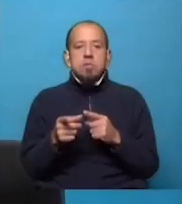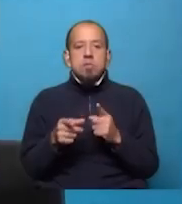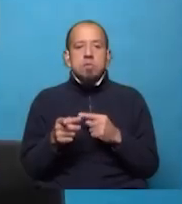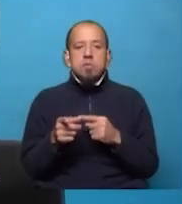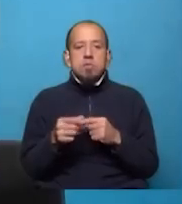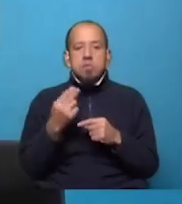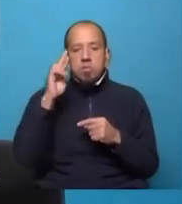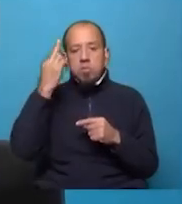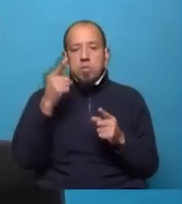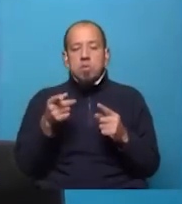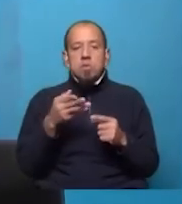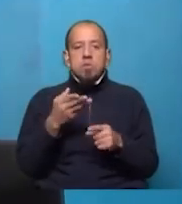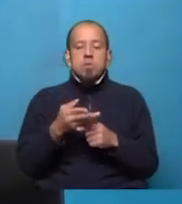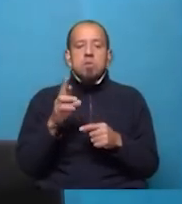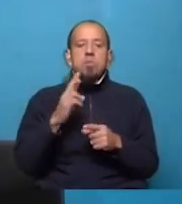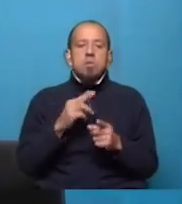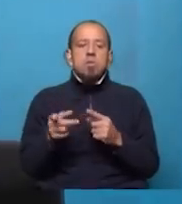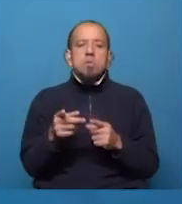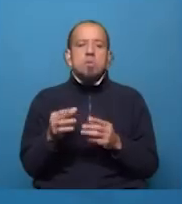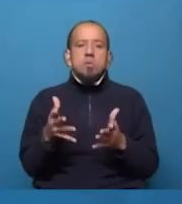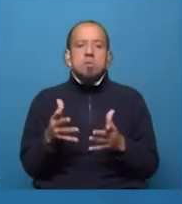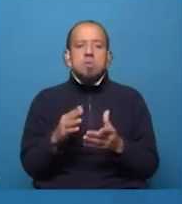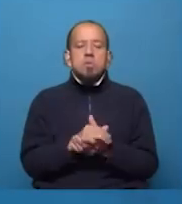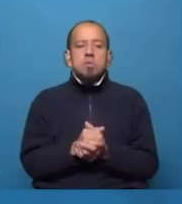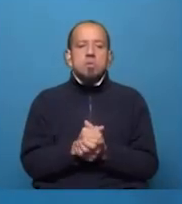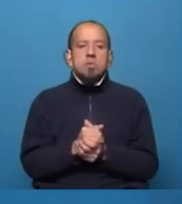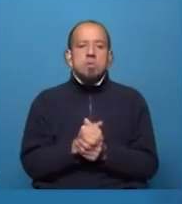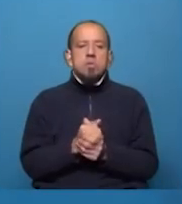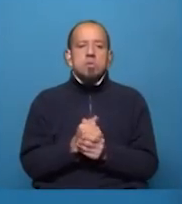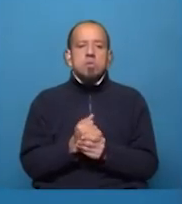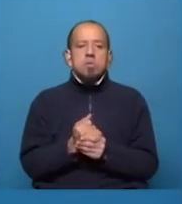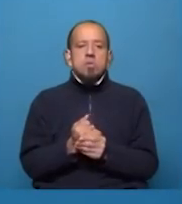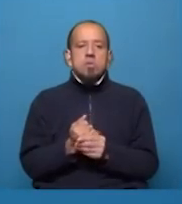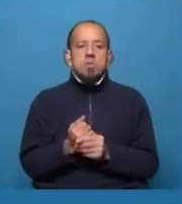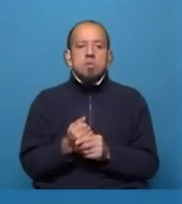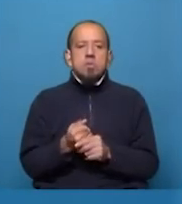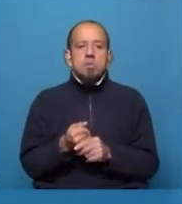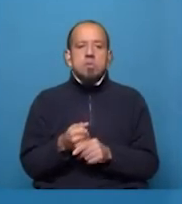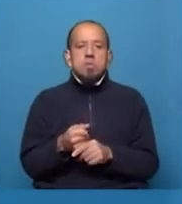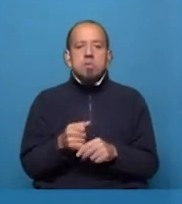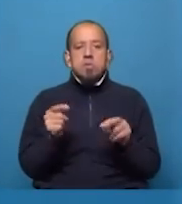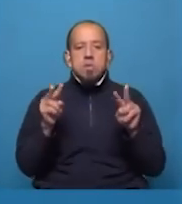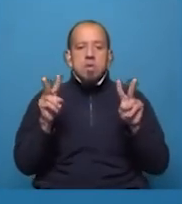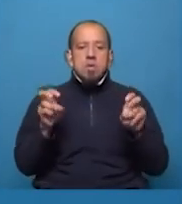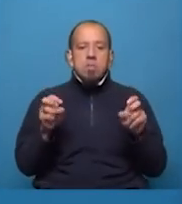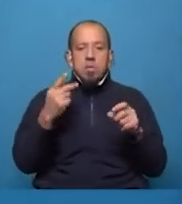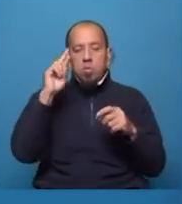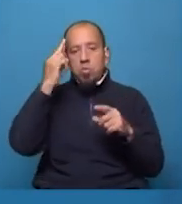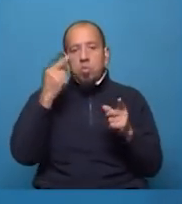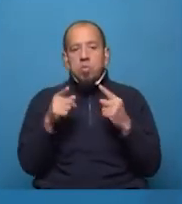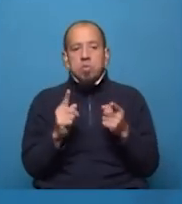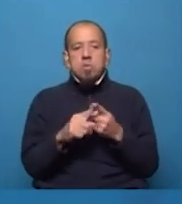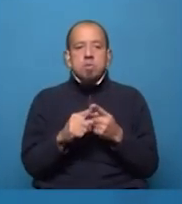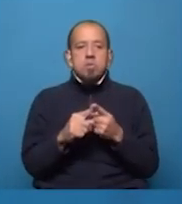empieza a responder no concretamente A dónde apuntas el tema es que Qué ha hecho Uruguay con respecto